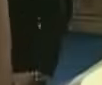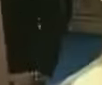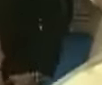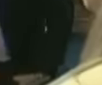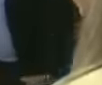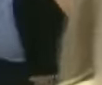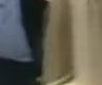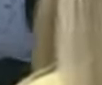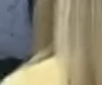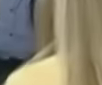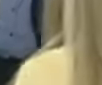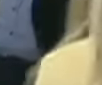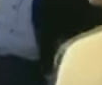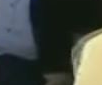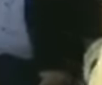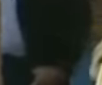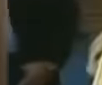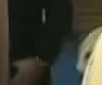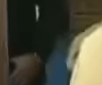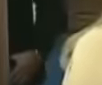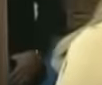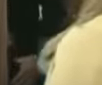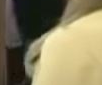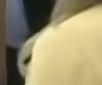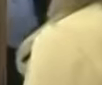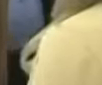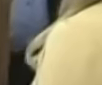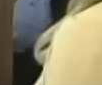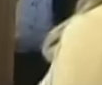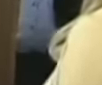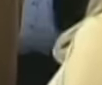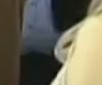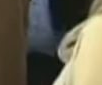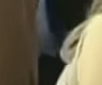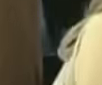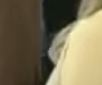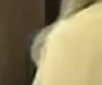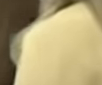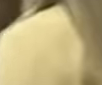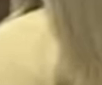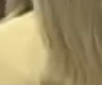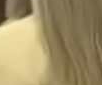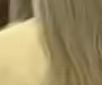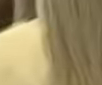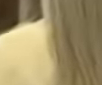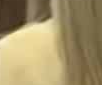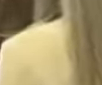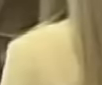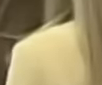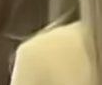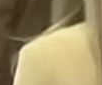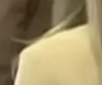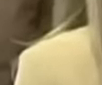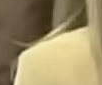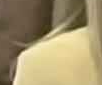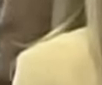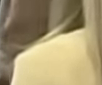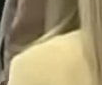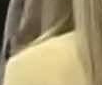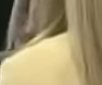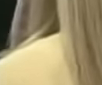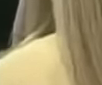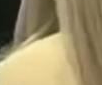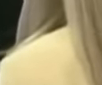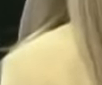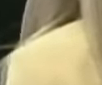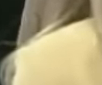opositores independientes que el día de hoy acudieron acá al Palacio de Miraflores para esta conversación que, como bien lo